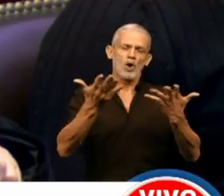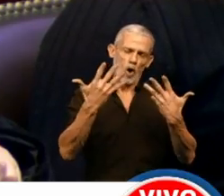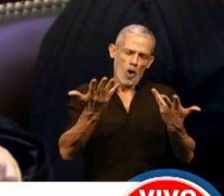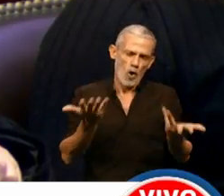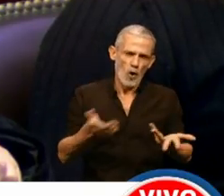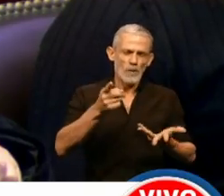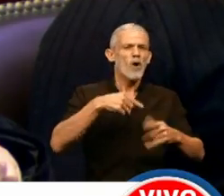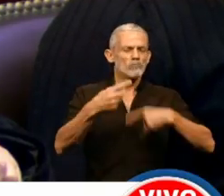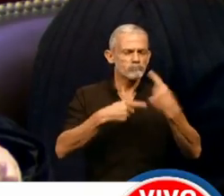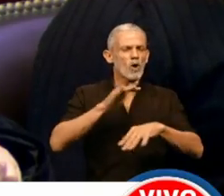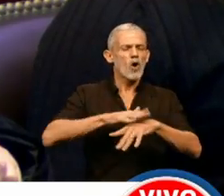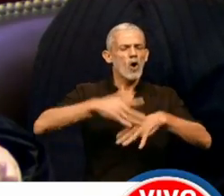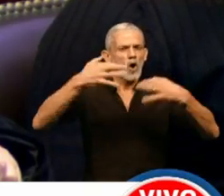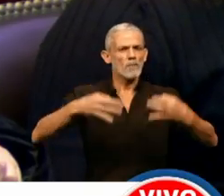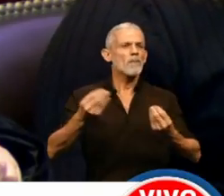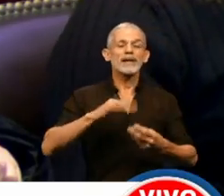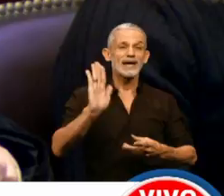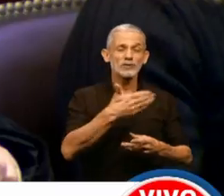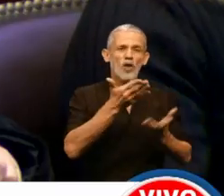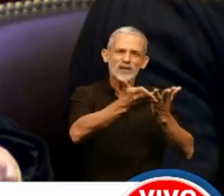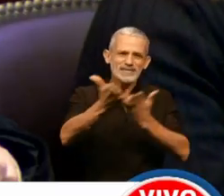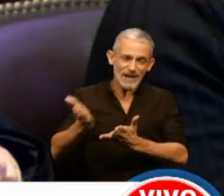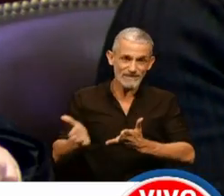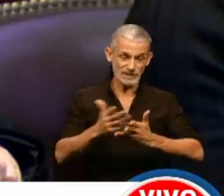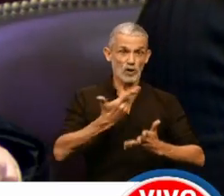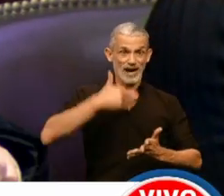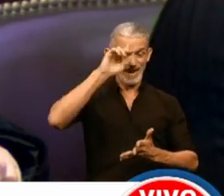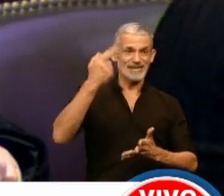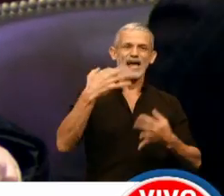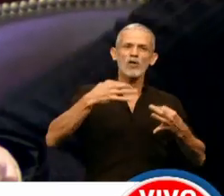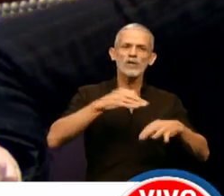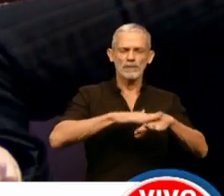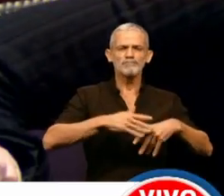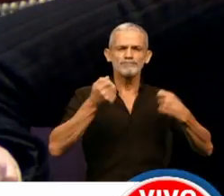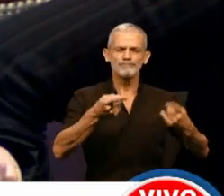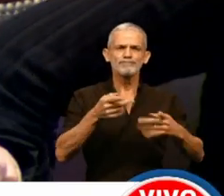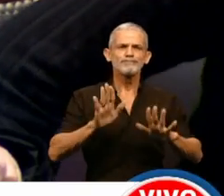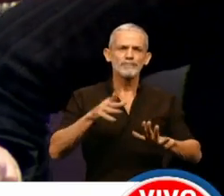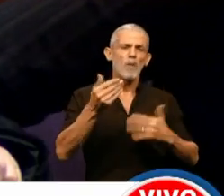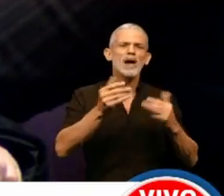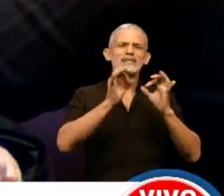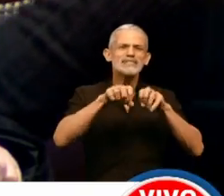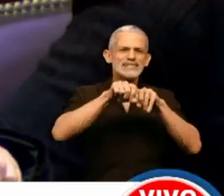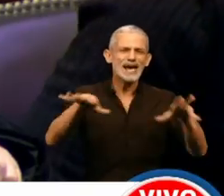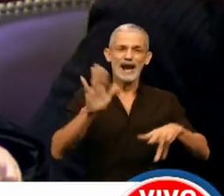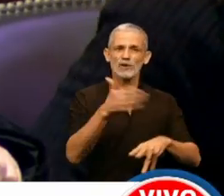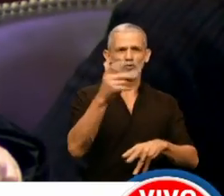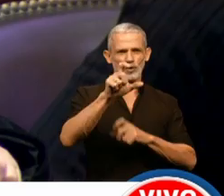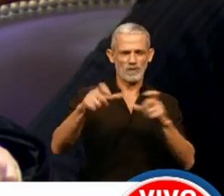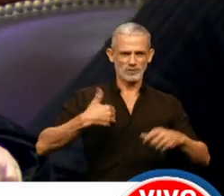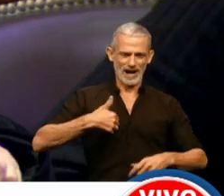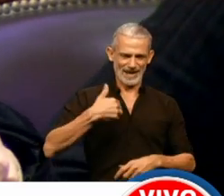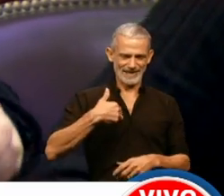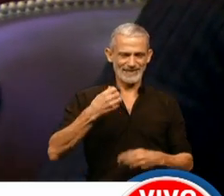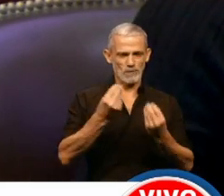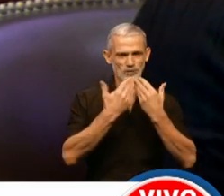por supuesto seguir comprometiendo para que todos los servicios que el estado debe cumplir le puedan llegar a los argentinos muchas